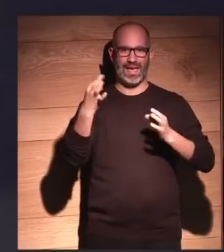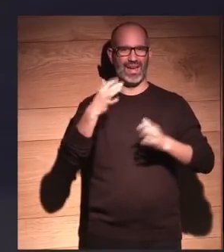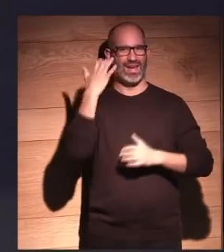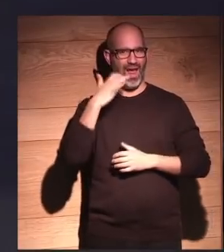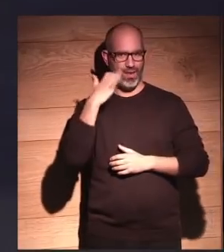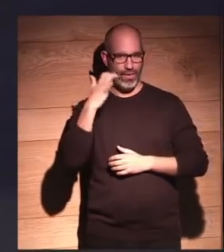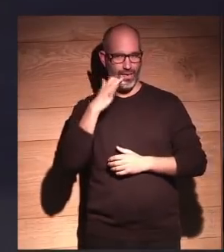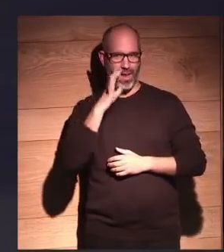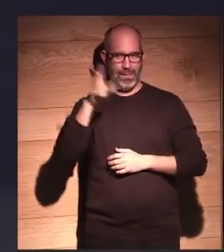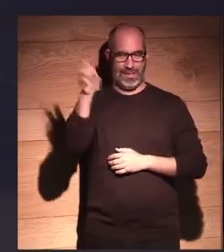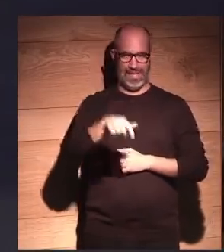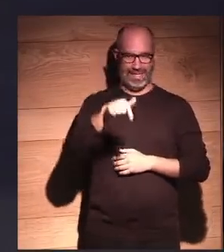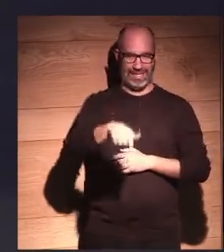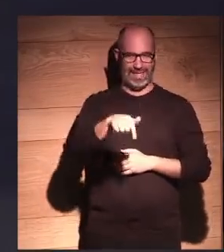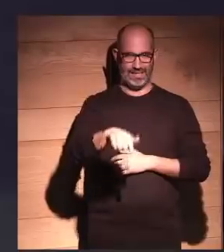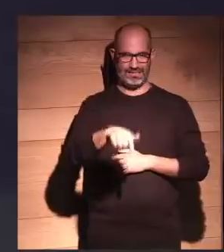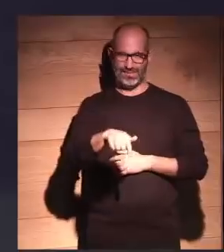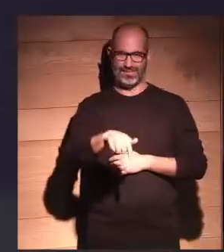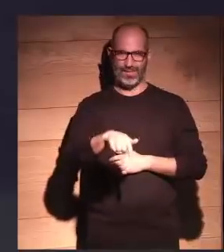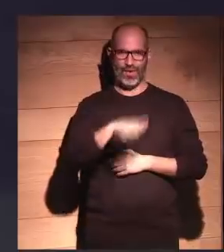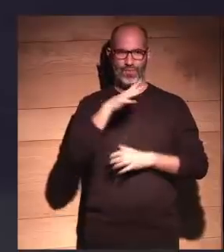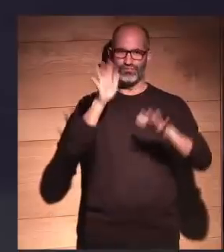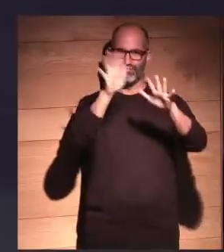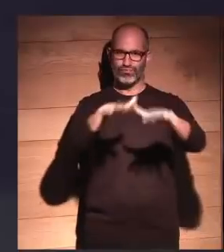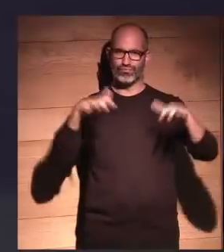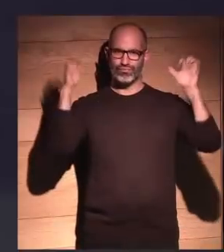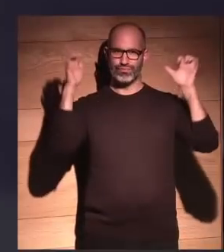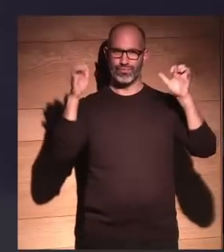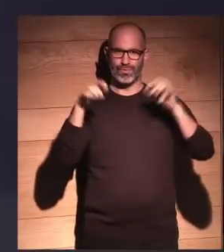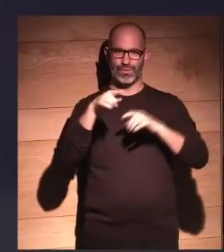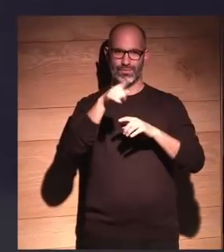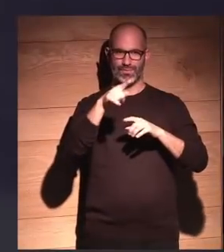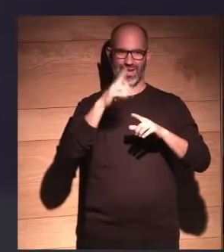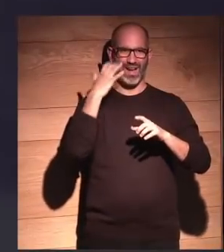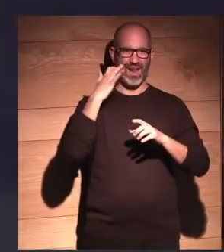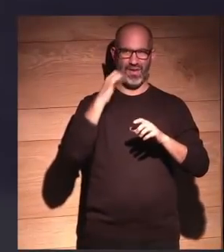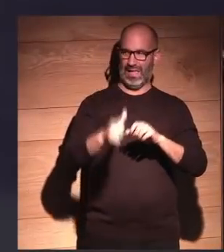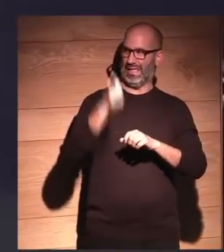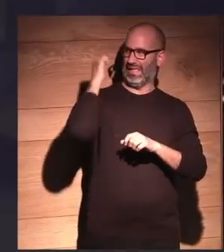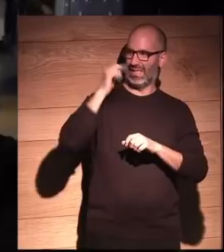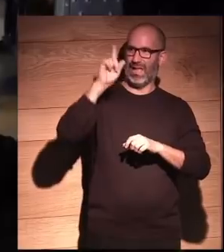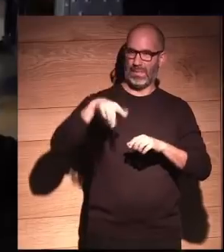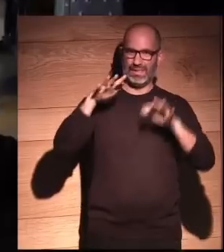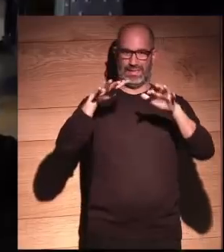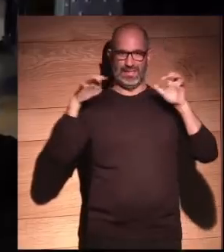raro estar aquí, con público por delante y también en la